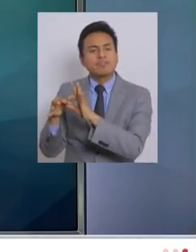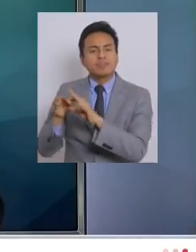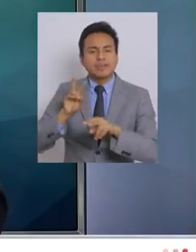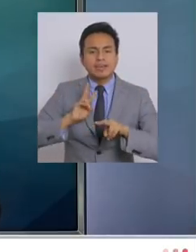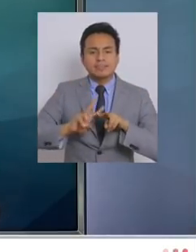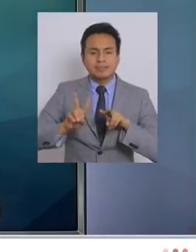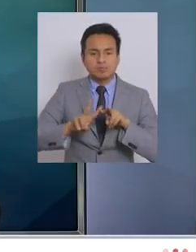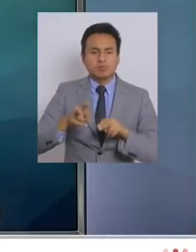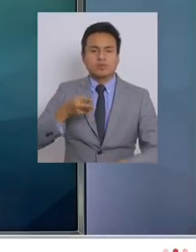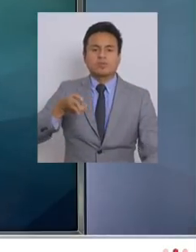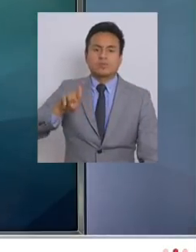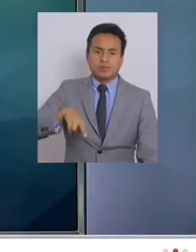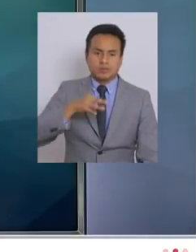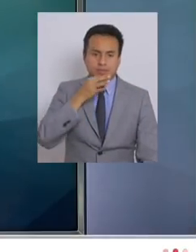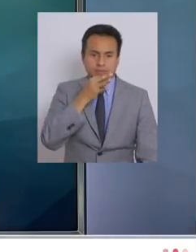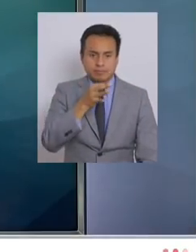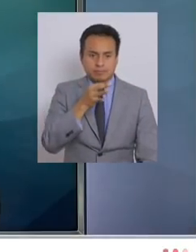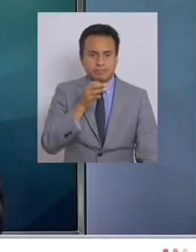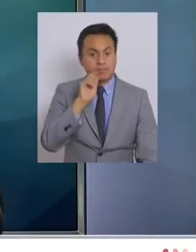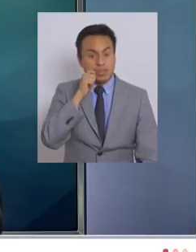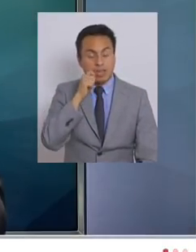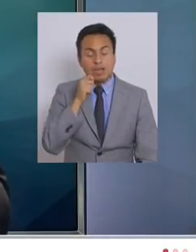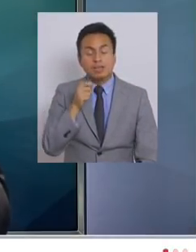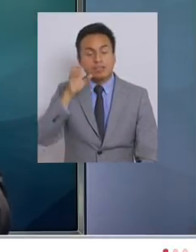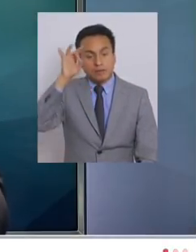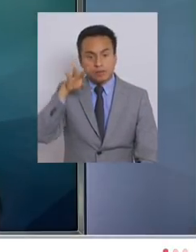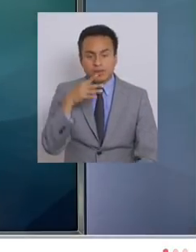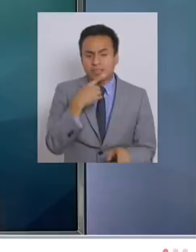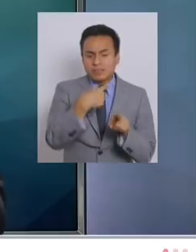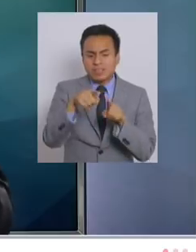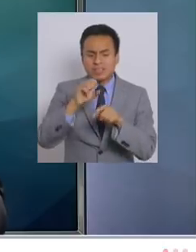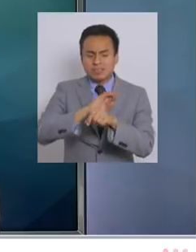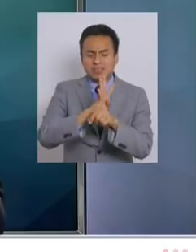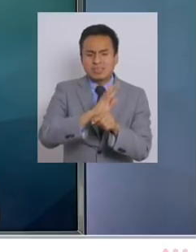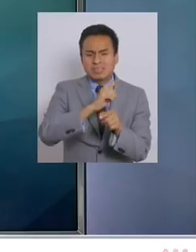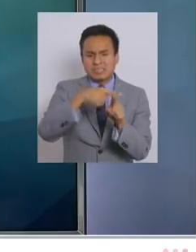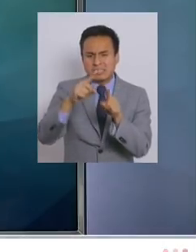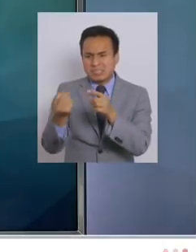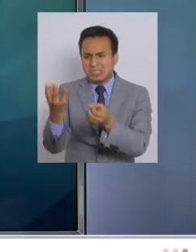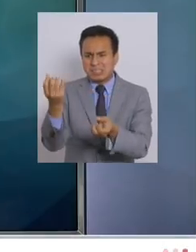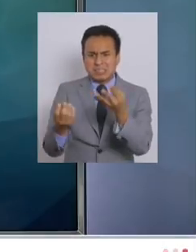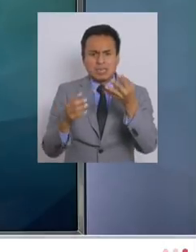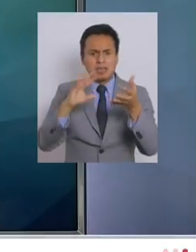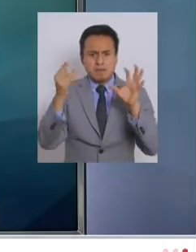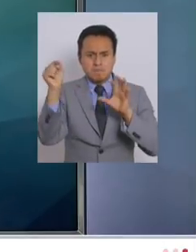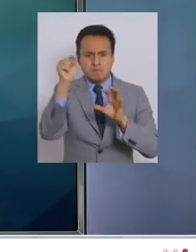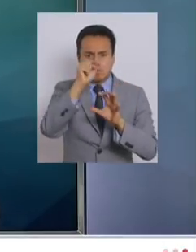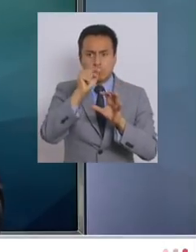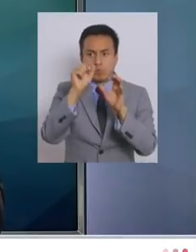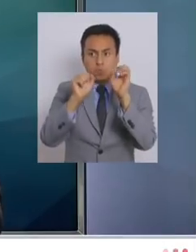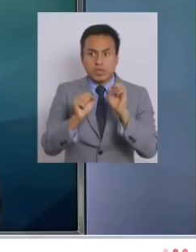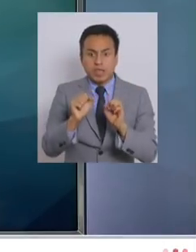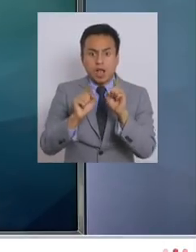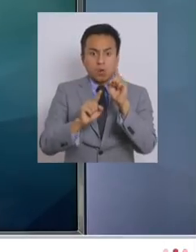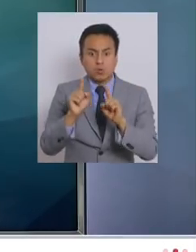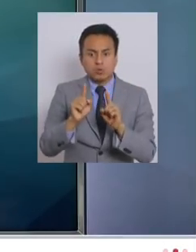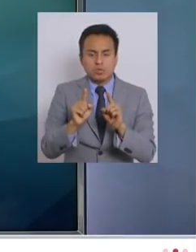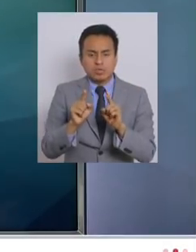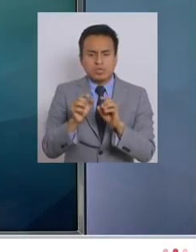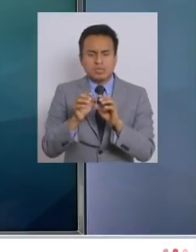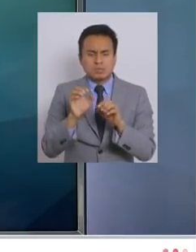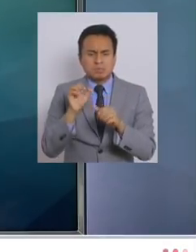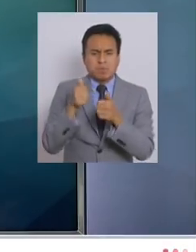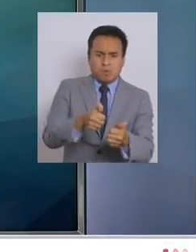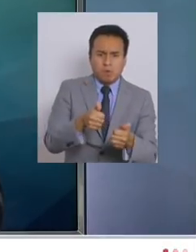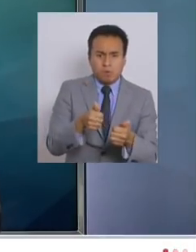esto vuelvo a insistir es porque sabemos que hay distintas cepas en distintas partes del mundo y ellas podrían ser algunos casos más agresivas